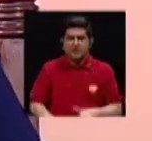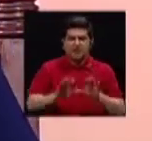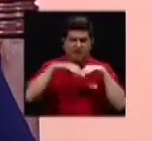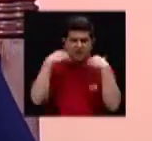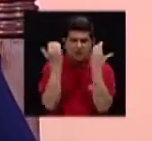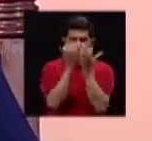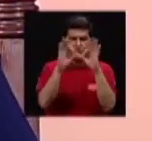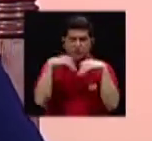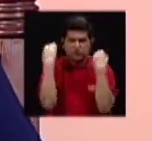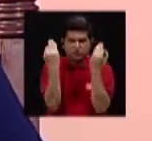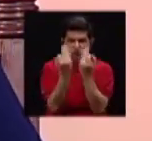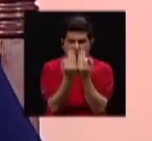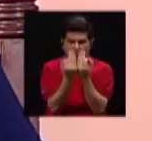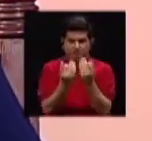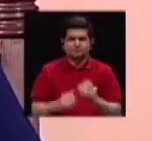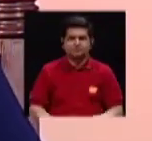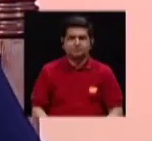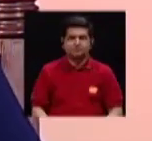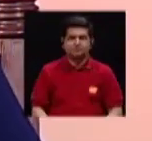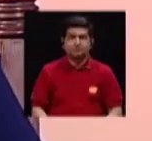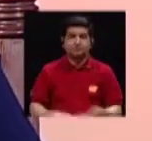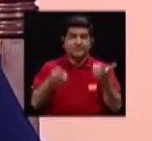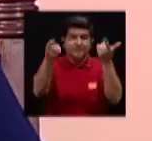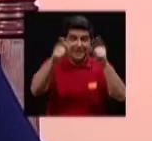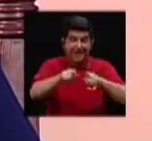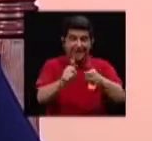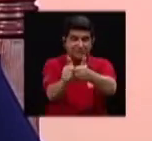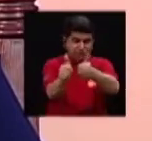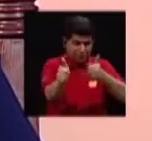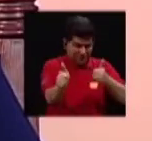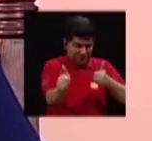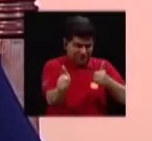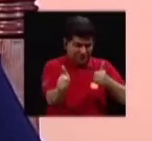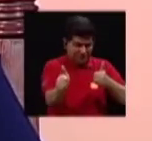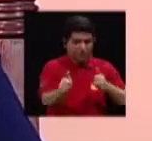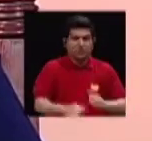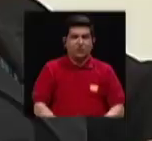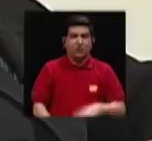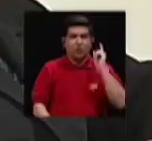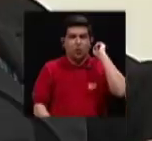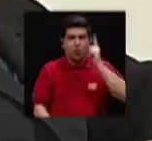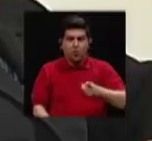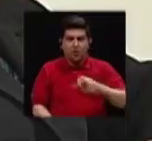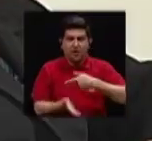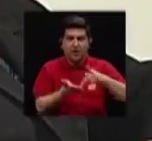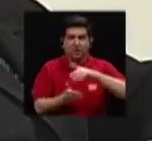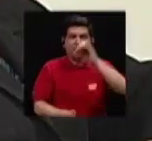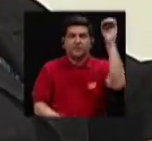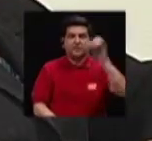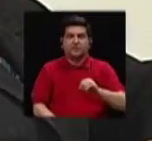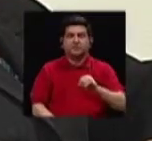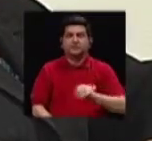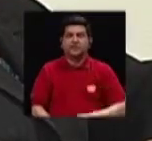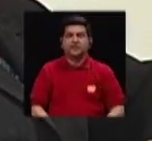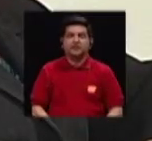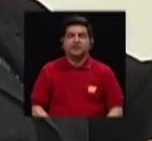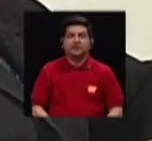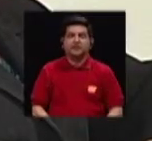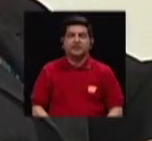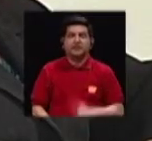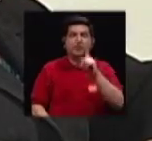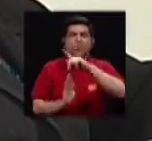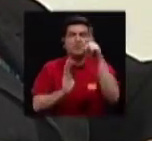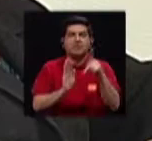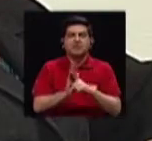Familia, que en caso de atraso el obligado pague intereses. Hay un principio general en